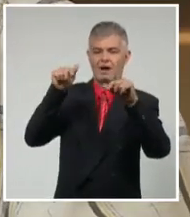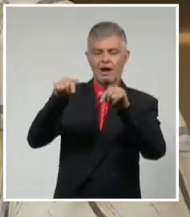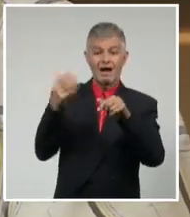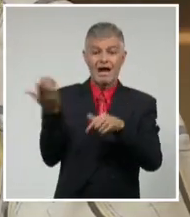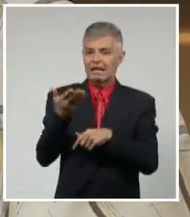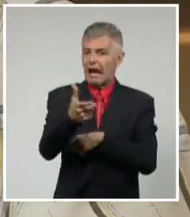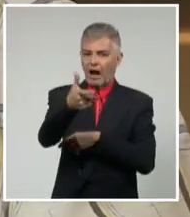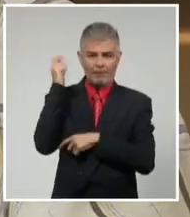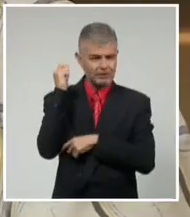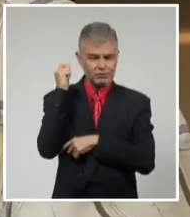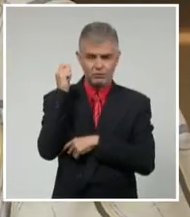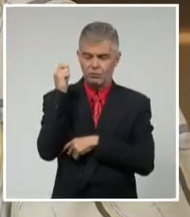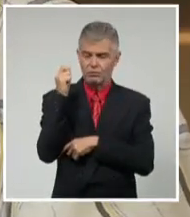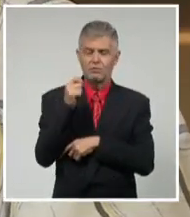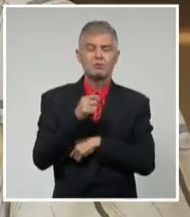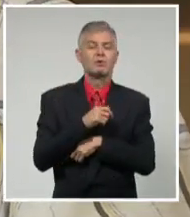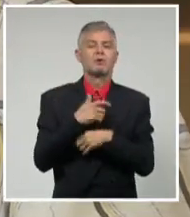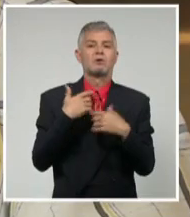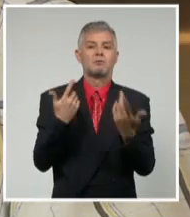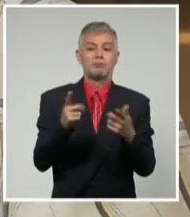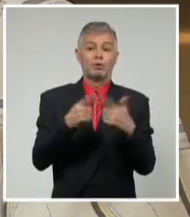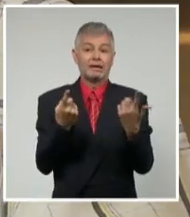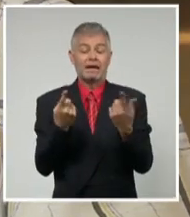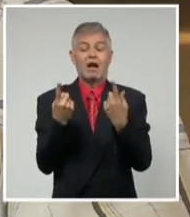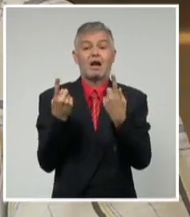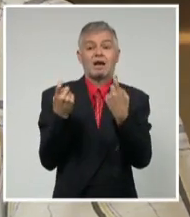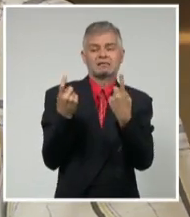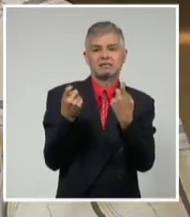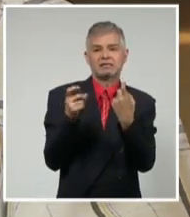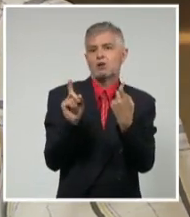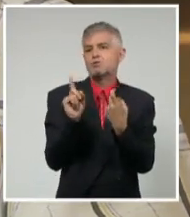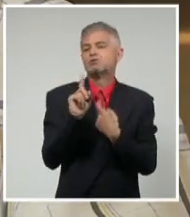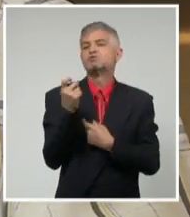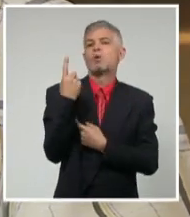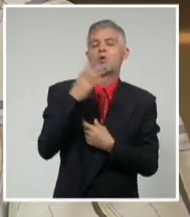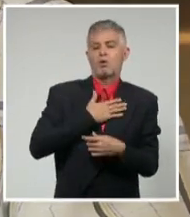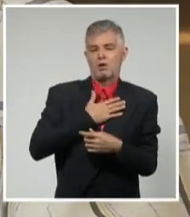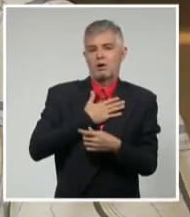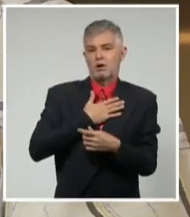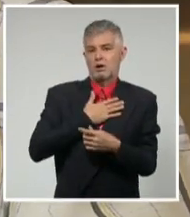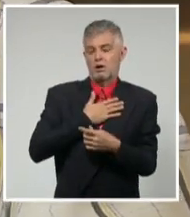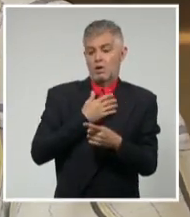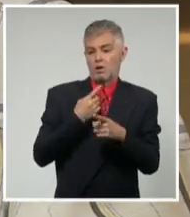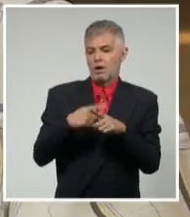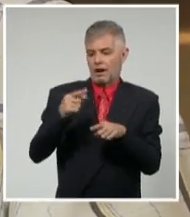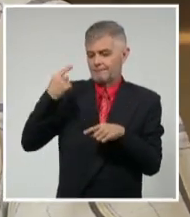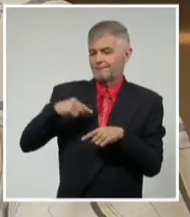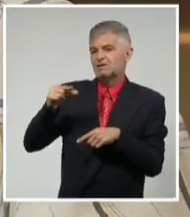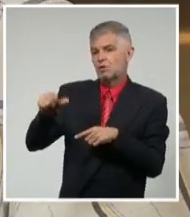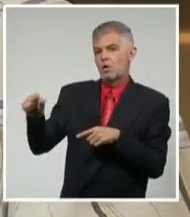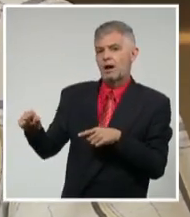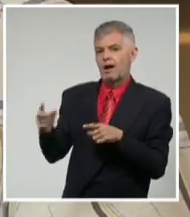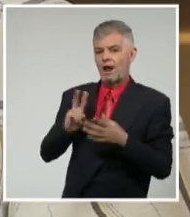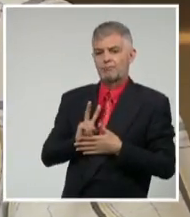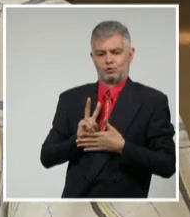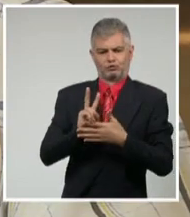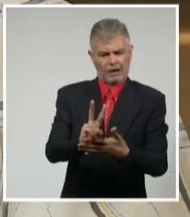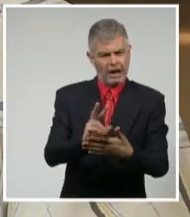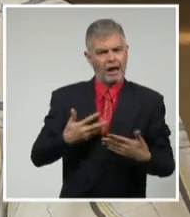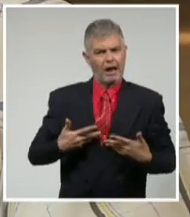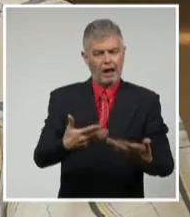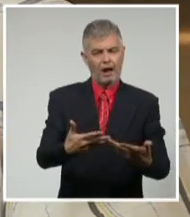y a la máxima intensidad, porque teníamos no solamente el recurso humano y la voluntad nuestra, sino teníamos